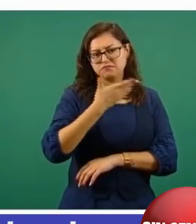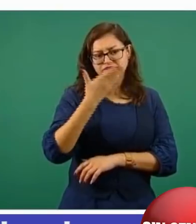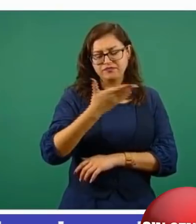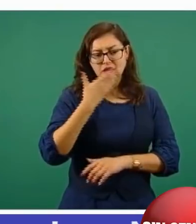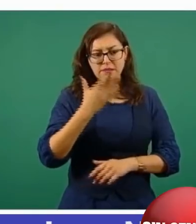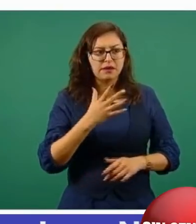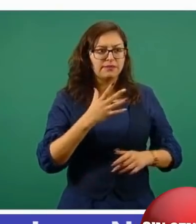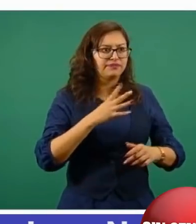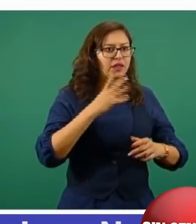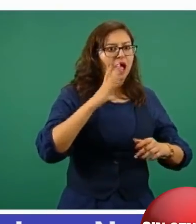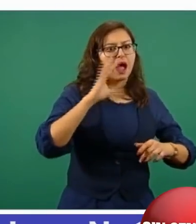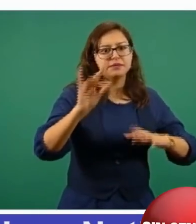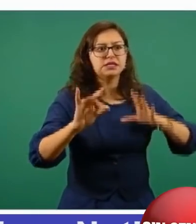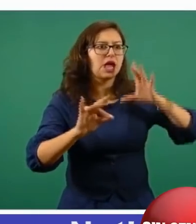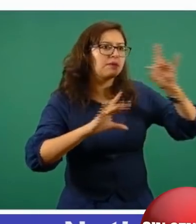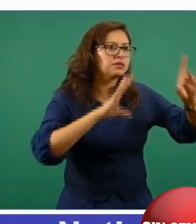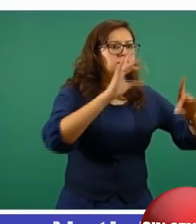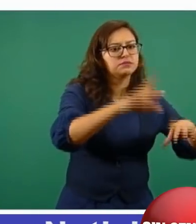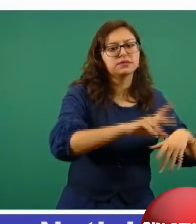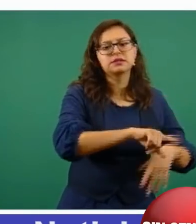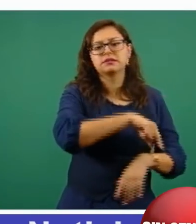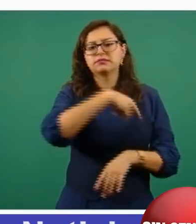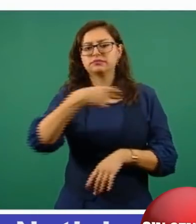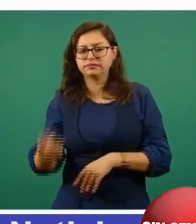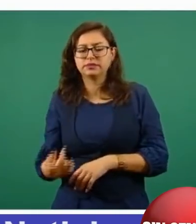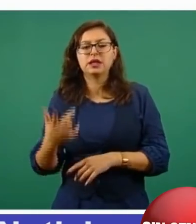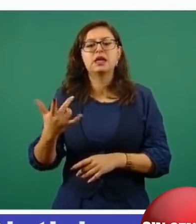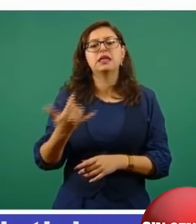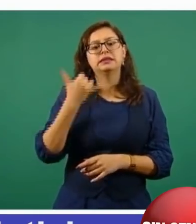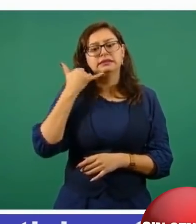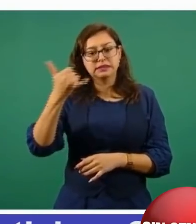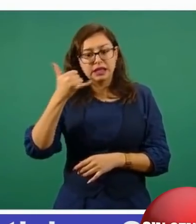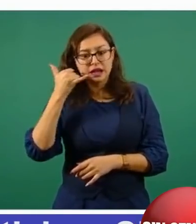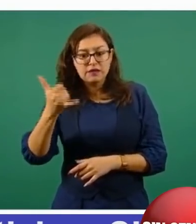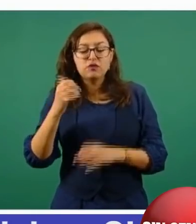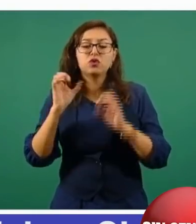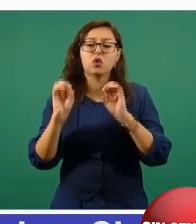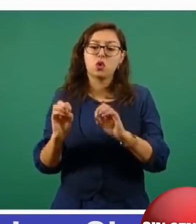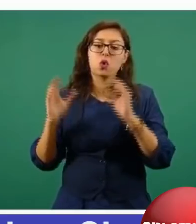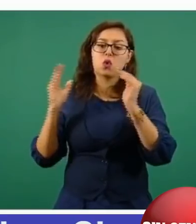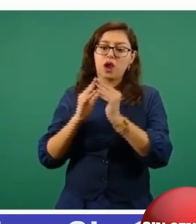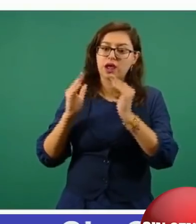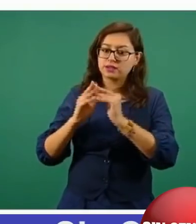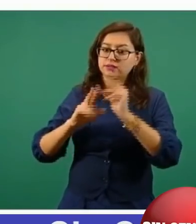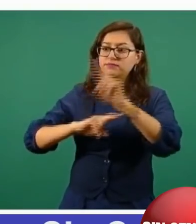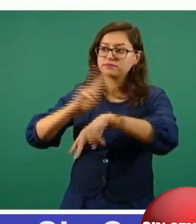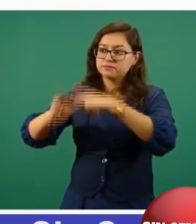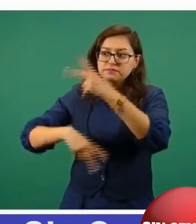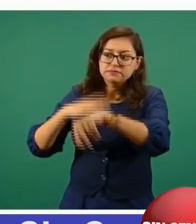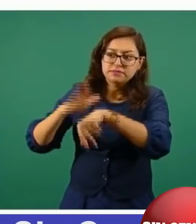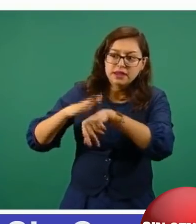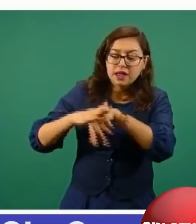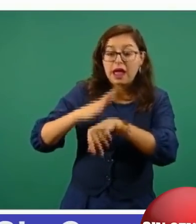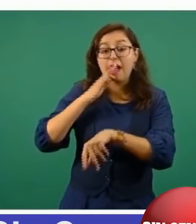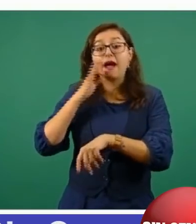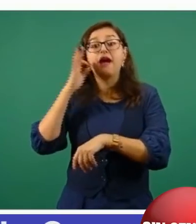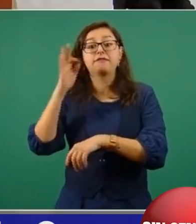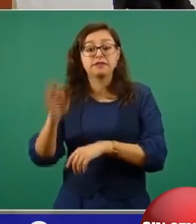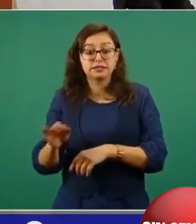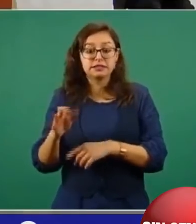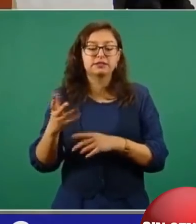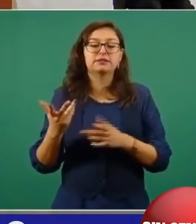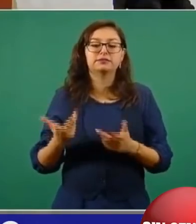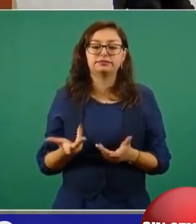han hecho las llamadas telefónicas o las visitas domiciliarias para que las personas estén enteradas. En